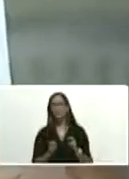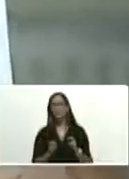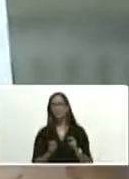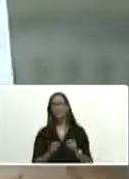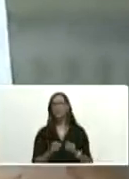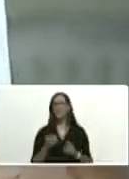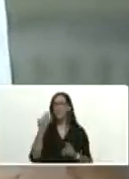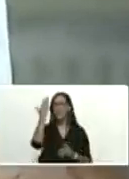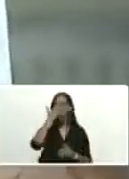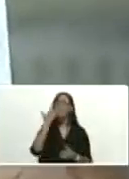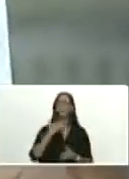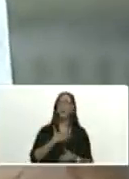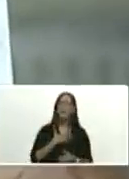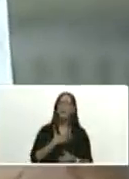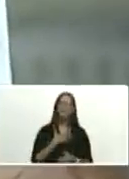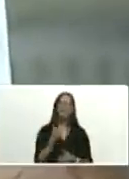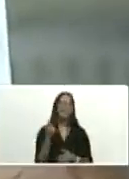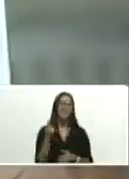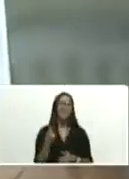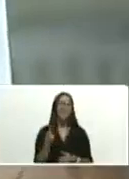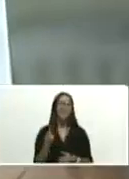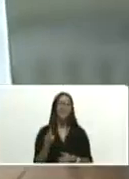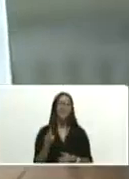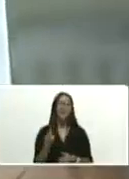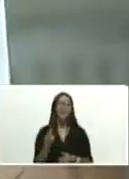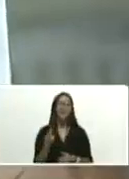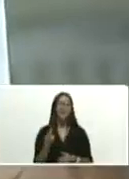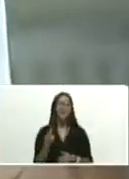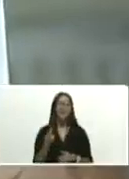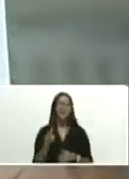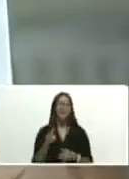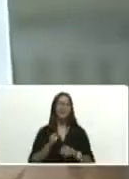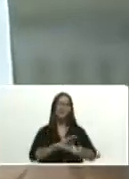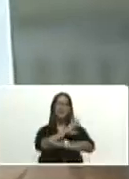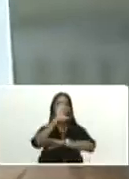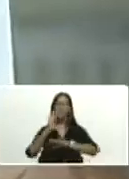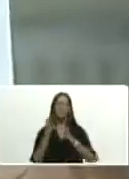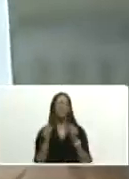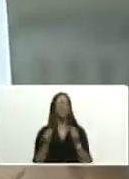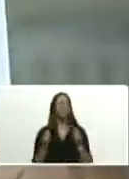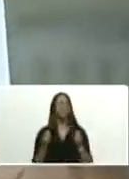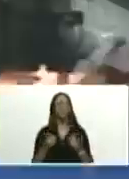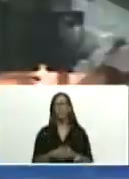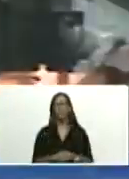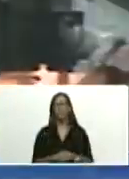y me parece que le falta del cielo a la Tierra